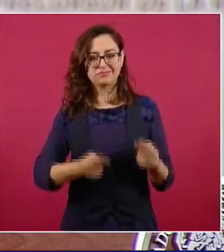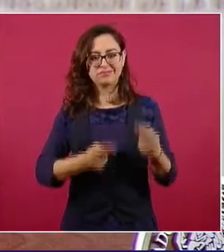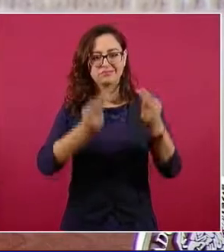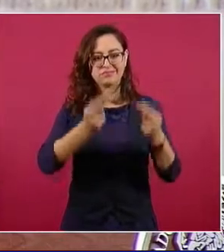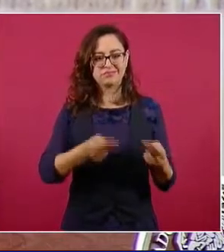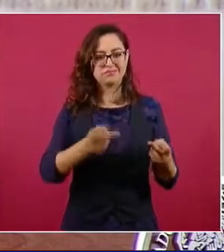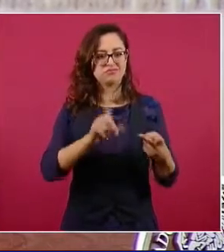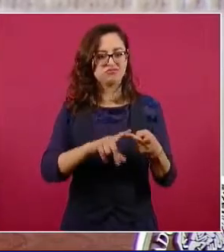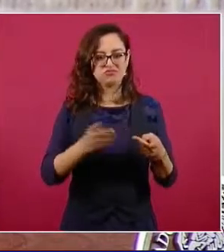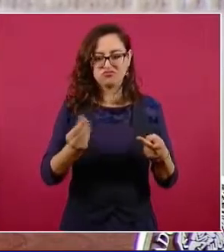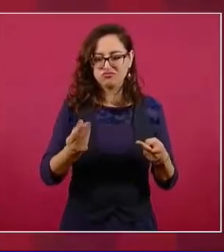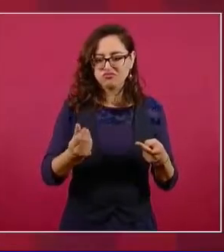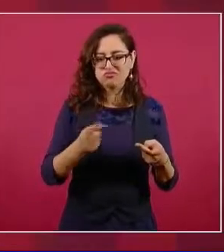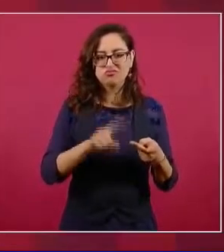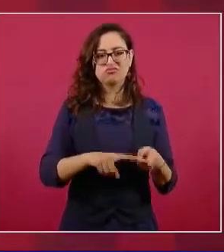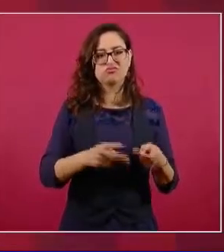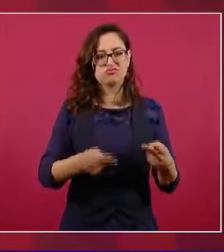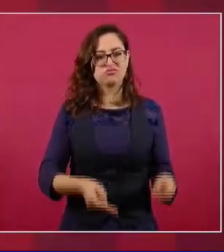business.